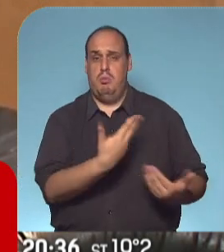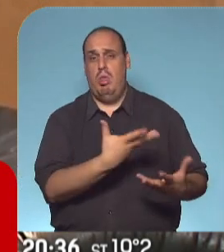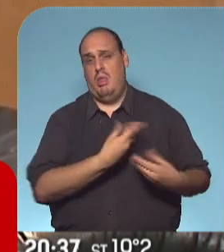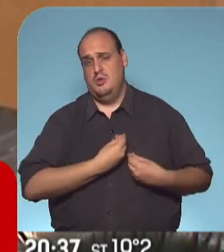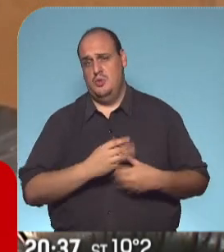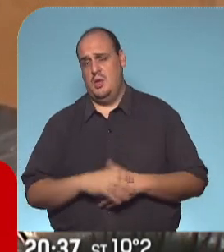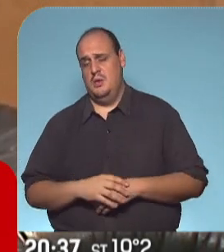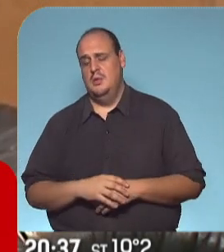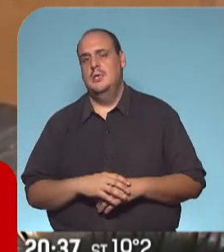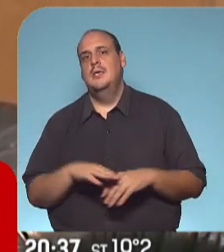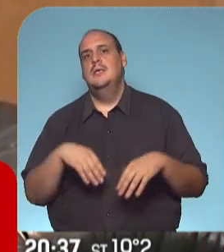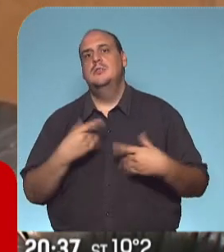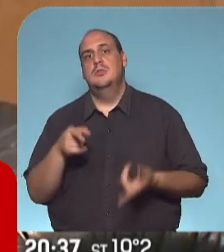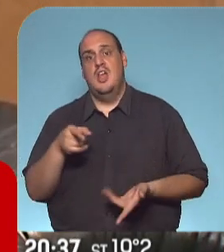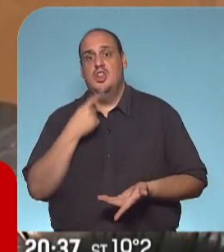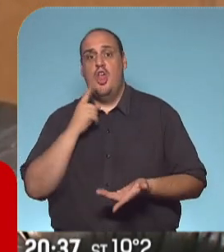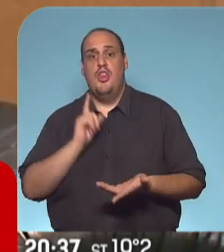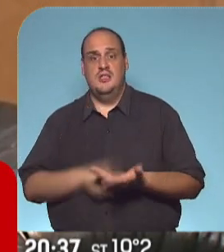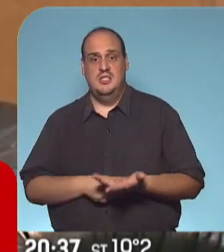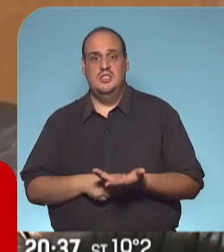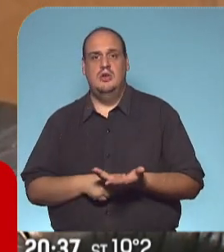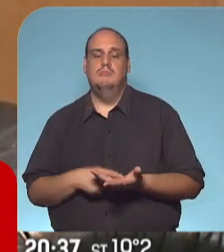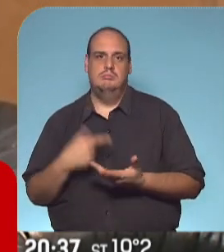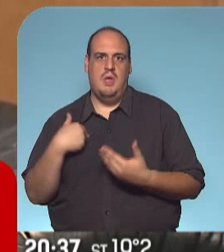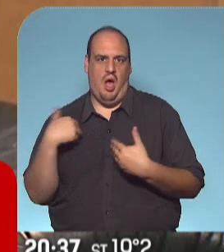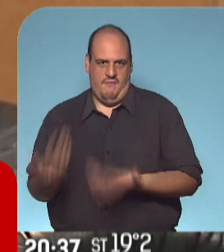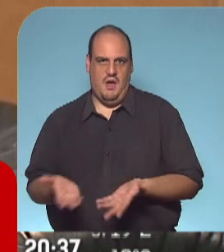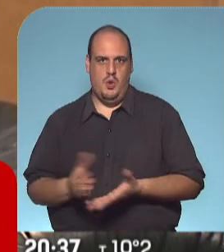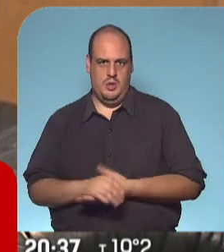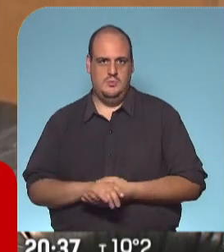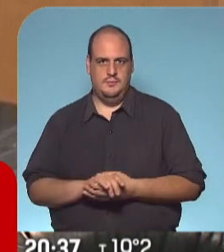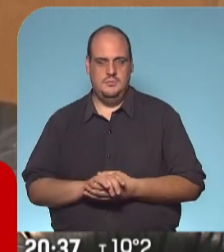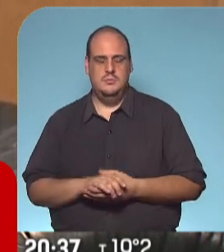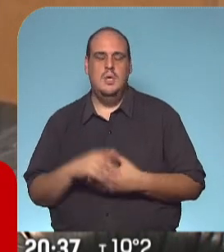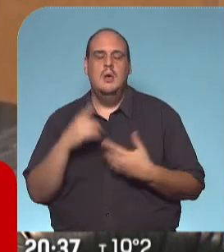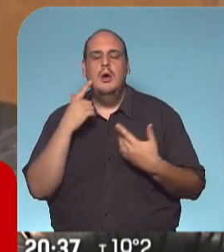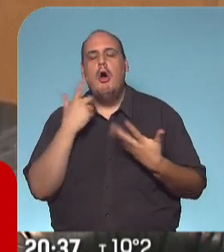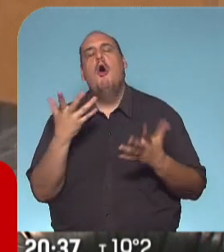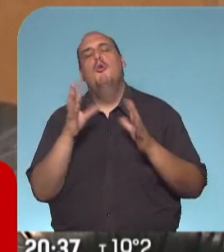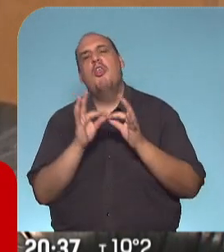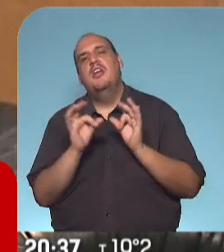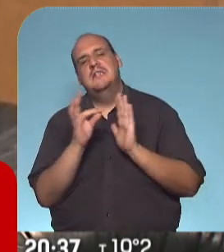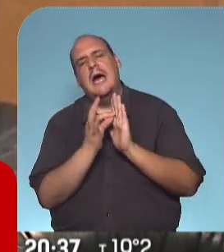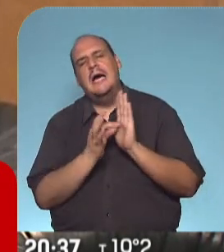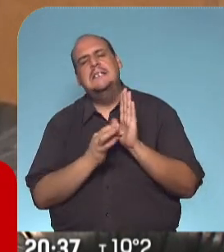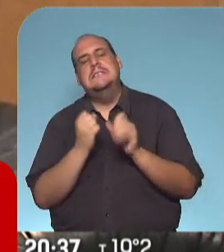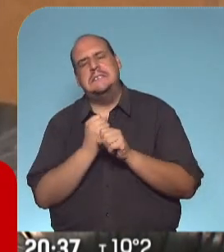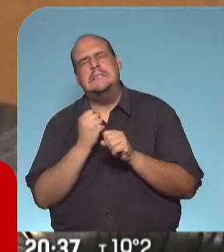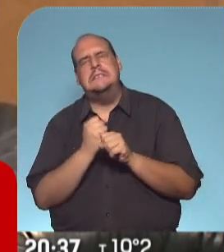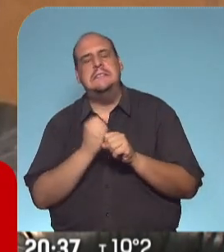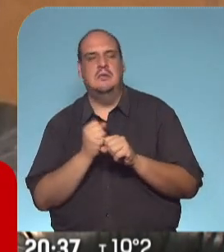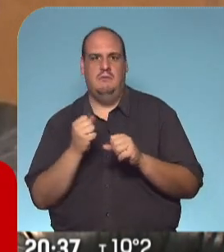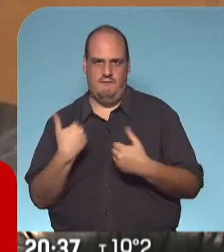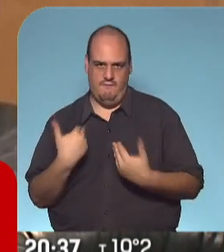modo que, bueno, esto es una medida que nosotros apoyamos. Obviamente que hay un montón de detalles que se van trabajando y que se